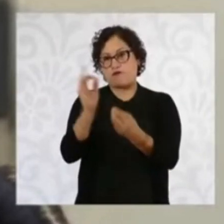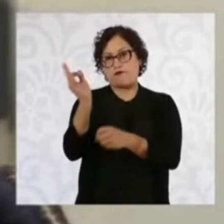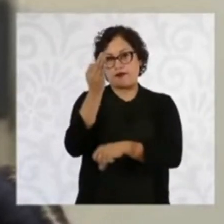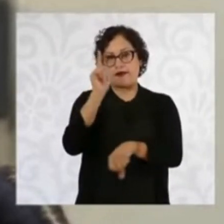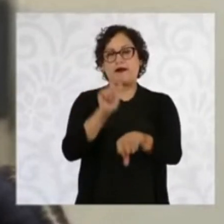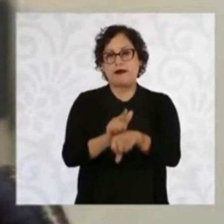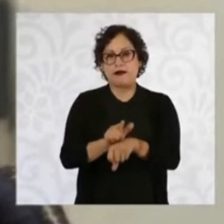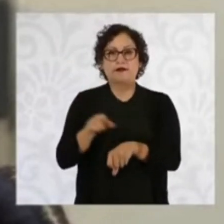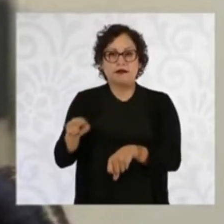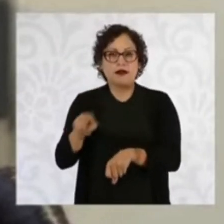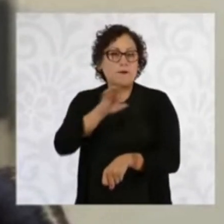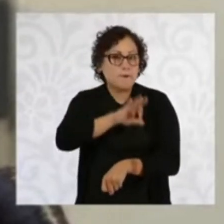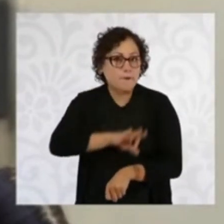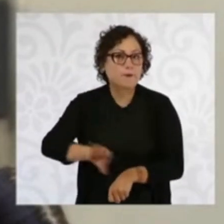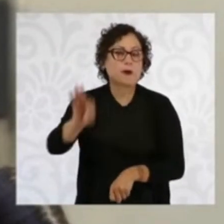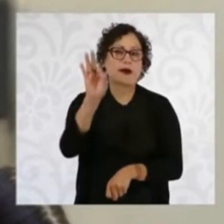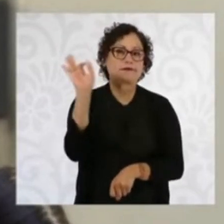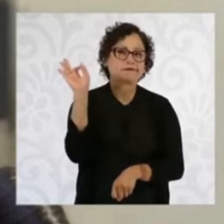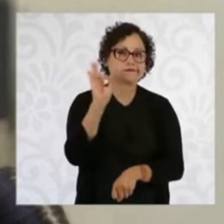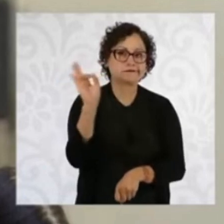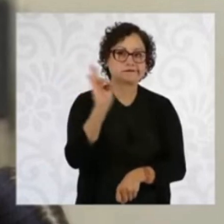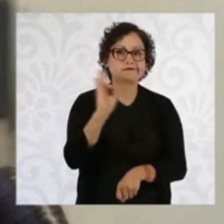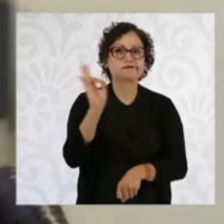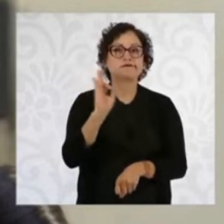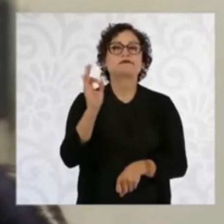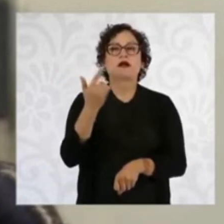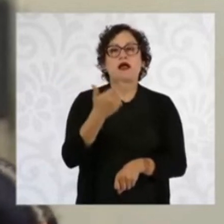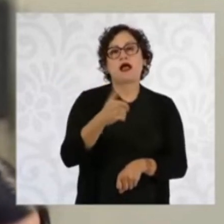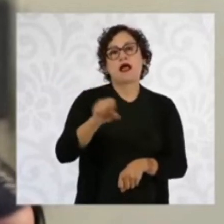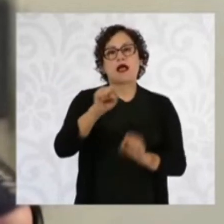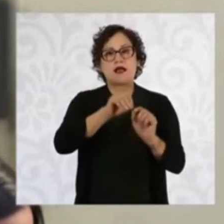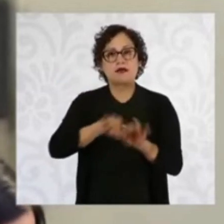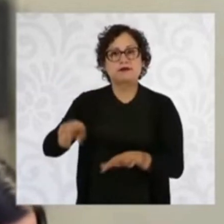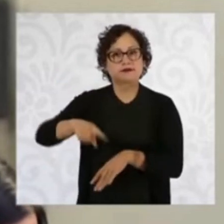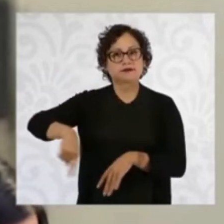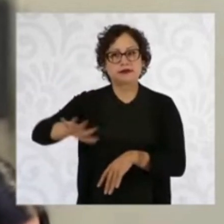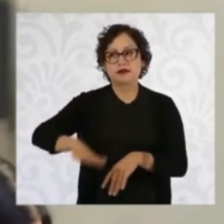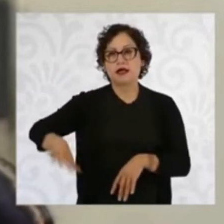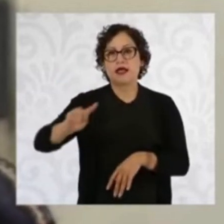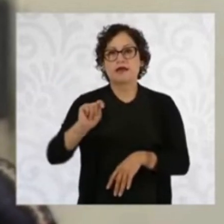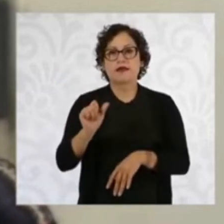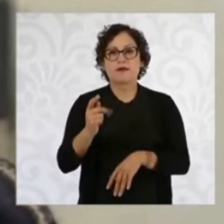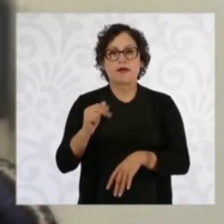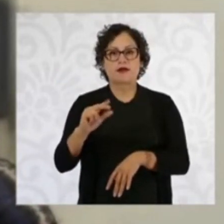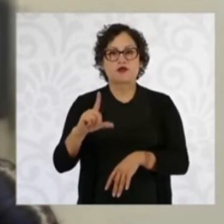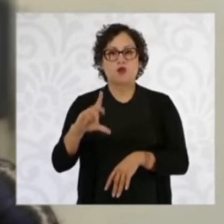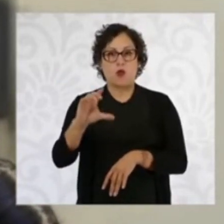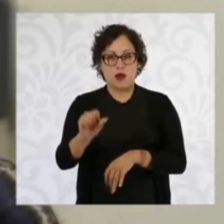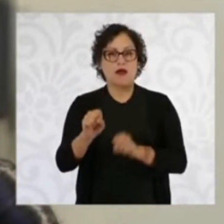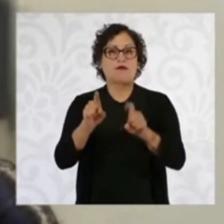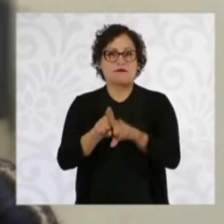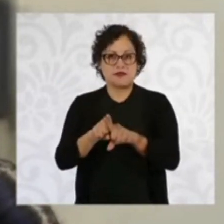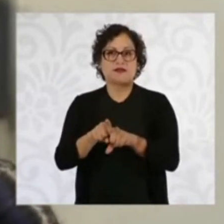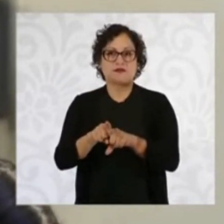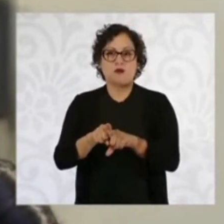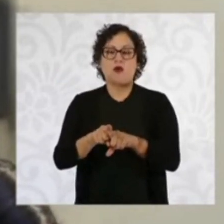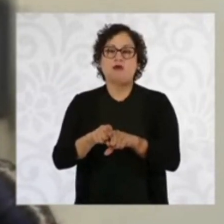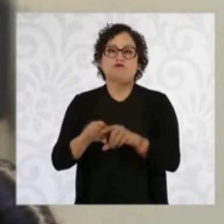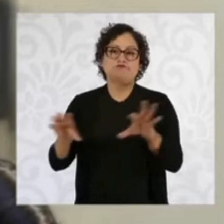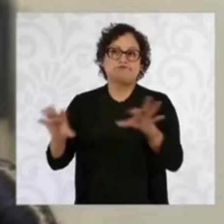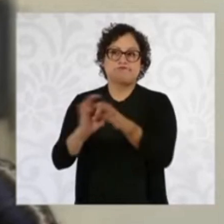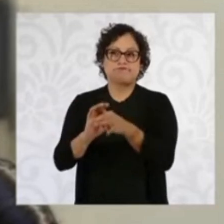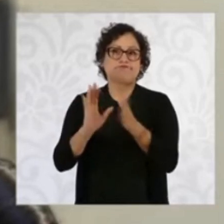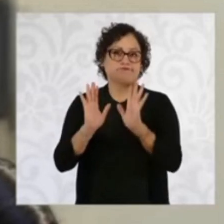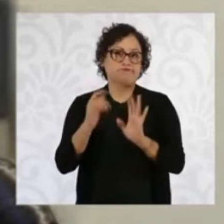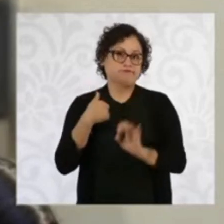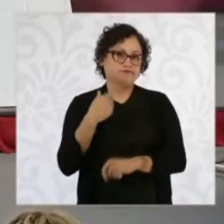Federación pudiese haber un abastecimiento de gas en Tapachula a través de la línea K del interoceánico. Quisiera plantear mis